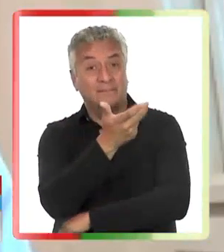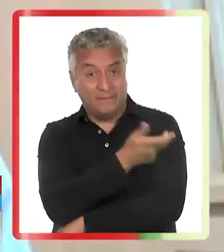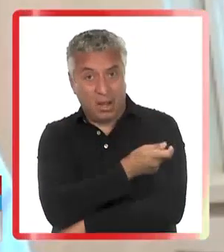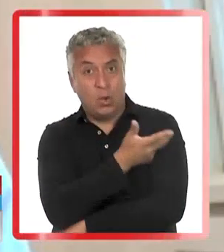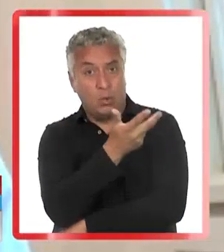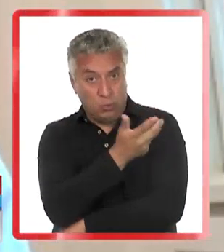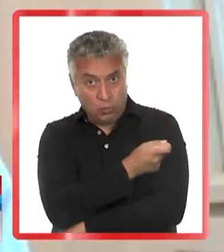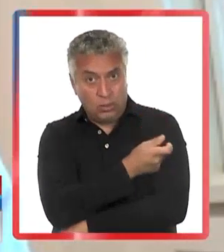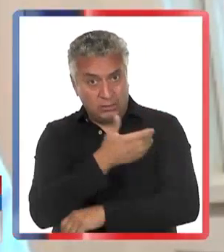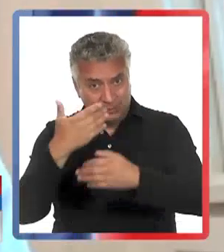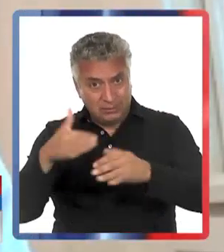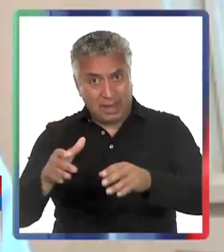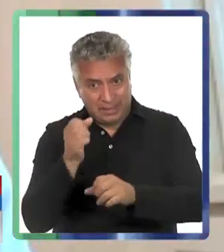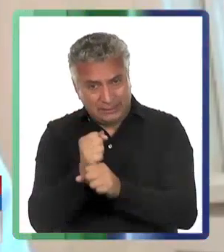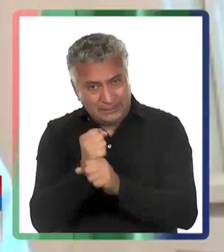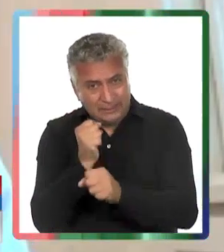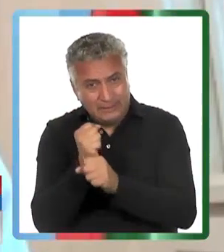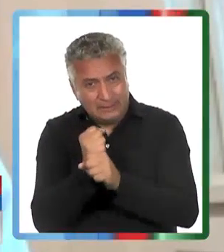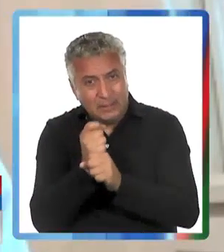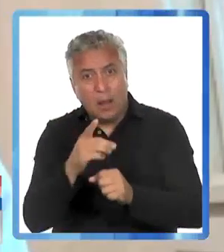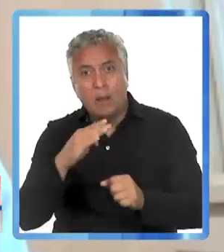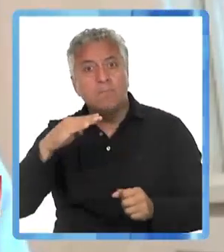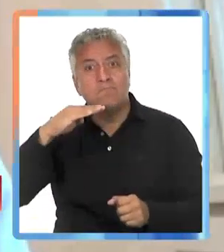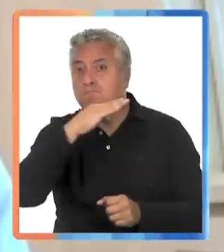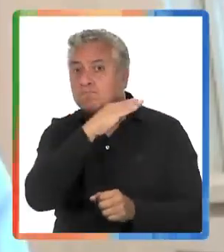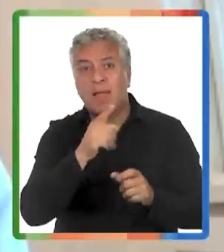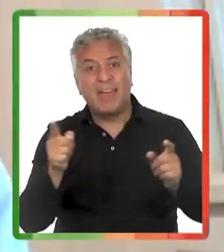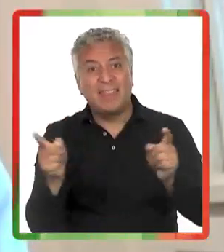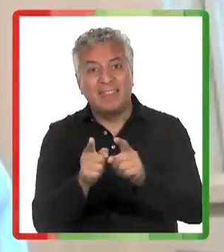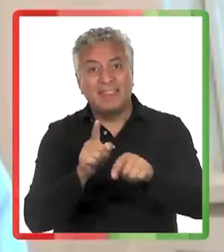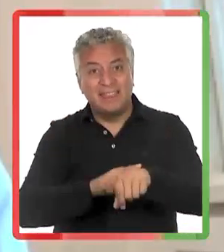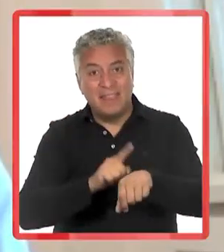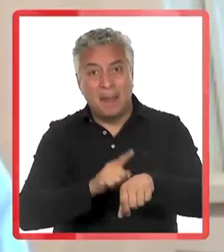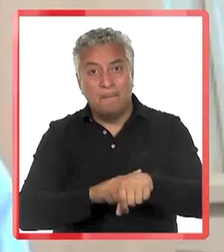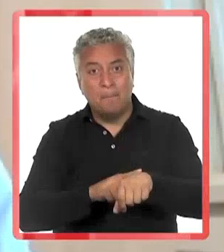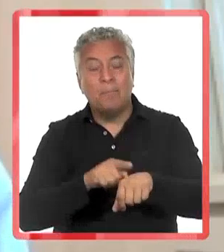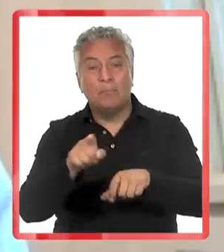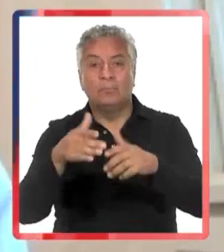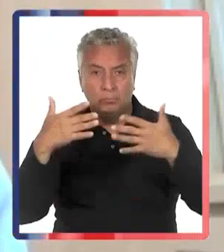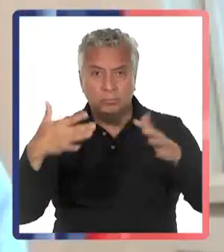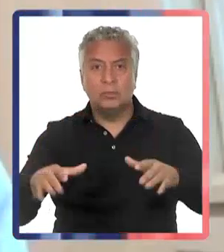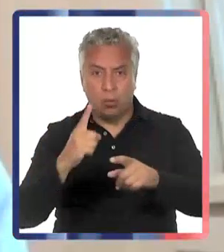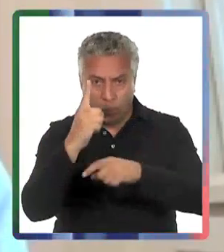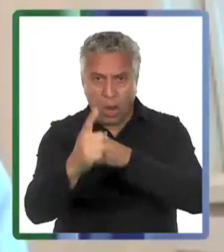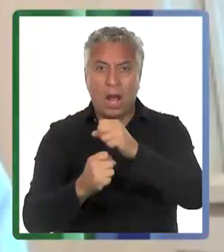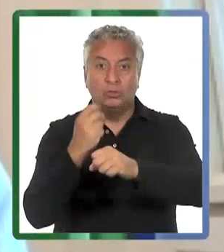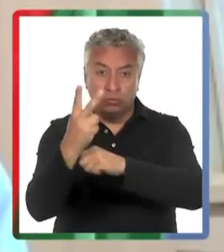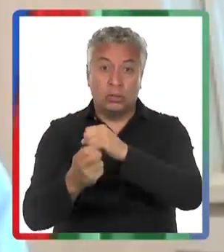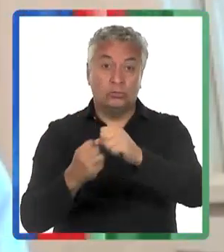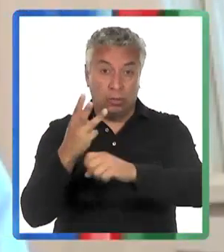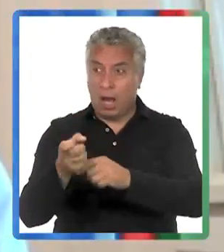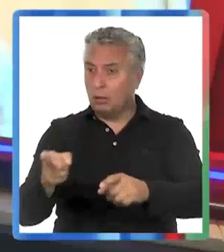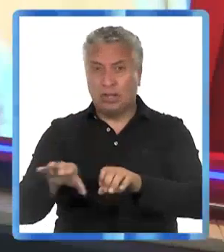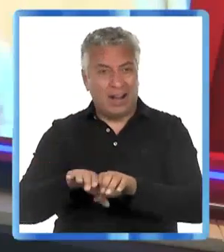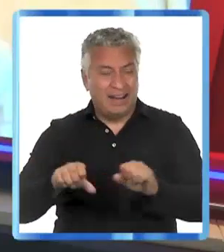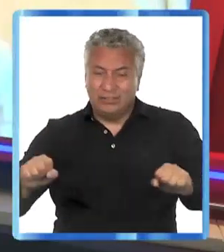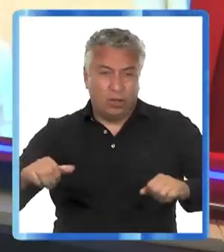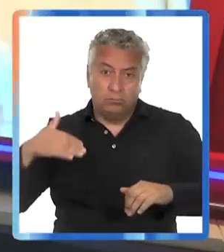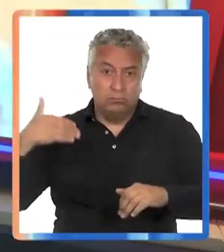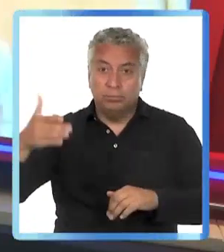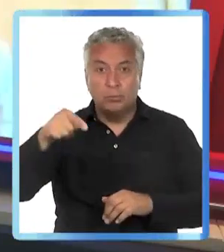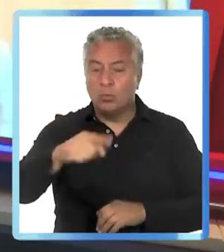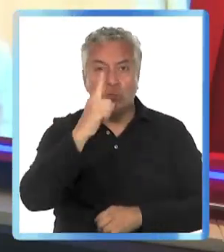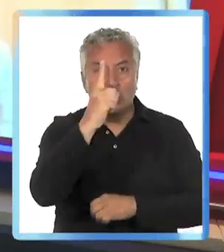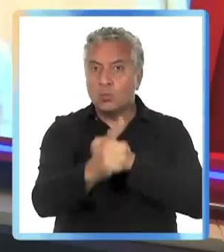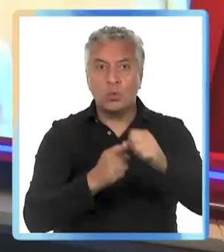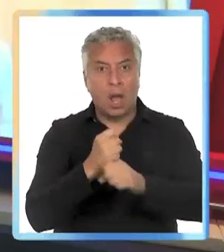las vacunas que se desarrollaron en corto tiempo, que normalmente tomaban varios años, ¿no es cierto?, en estar